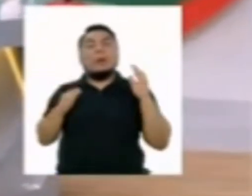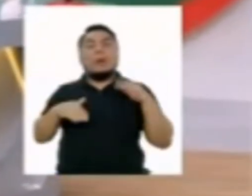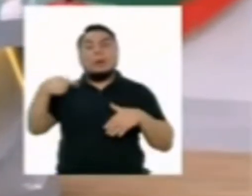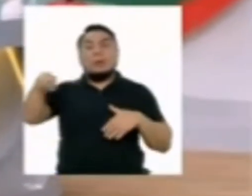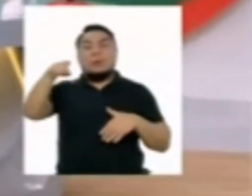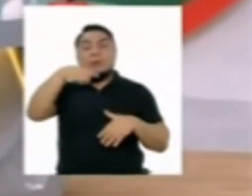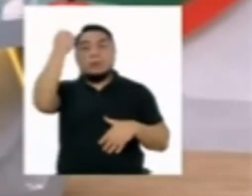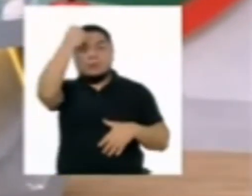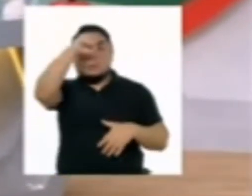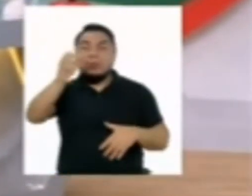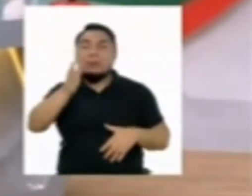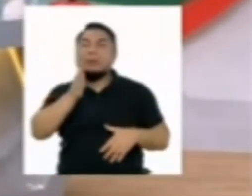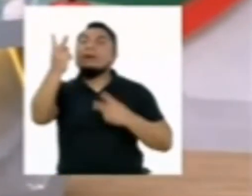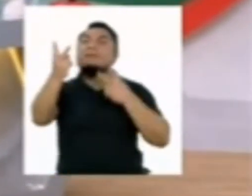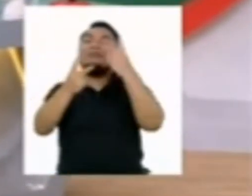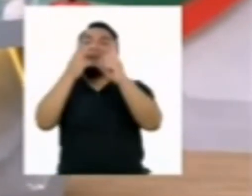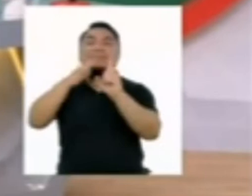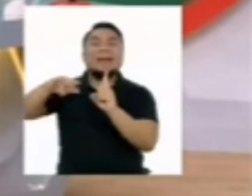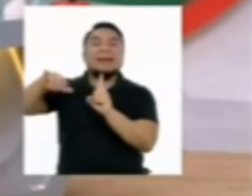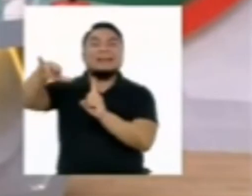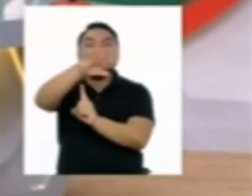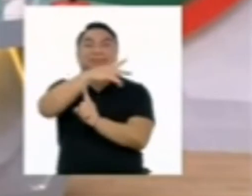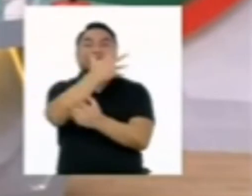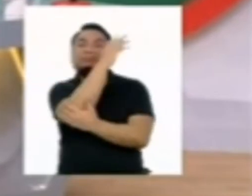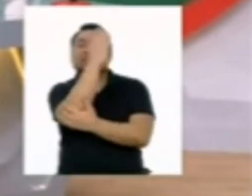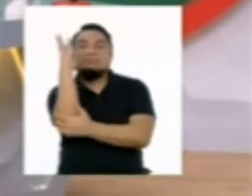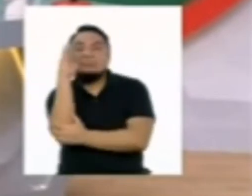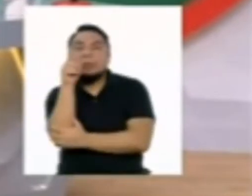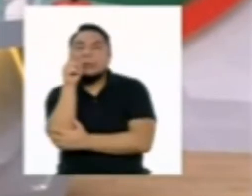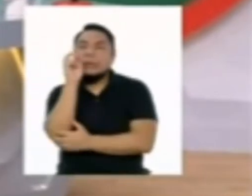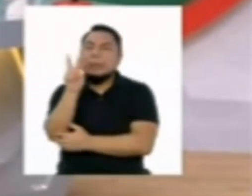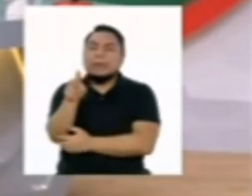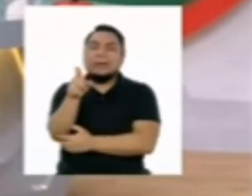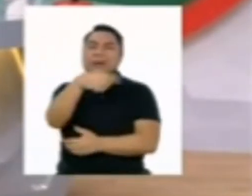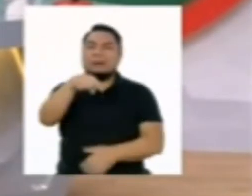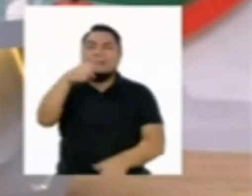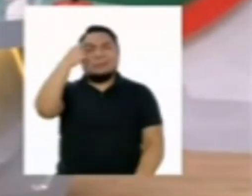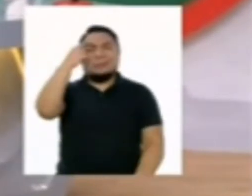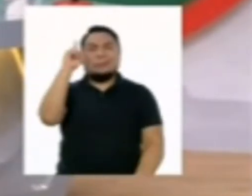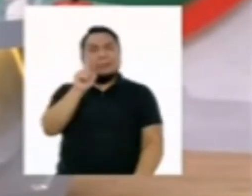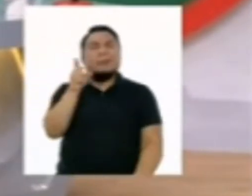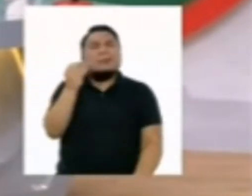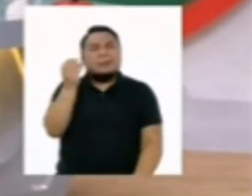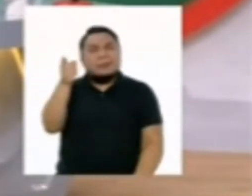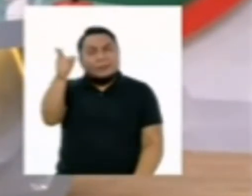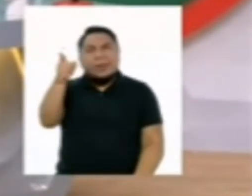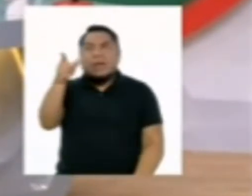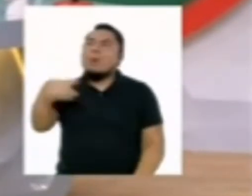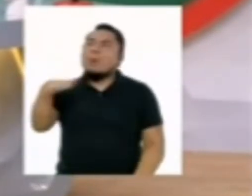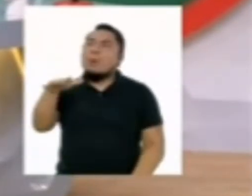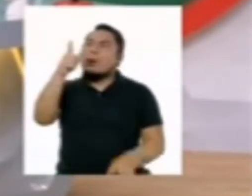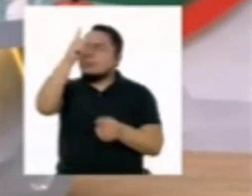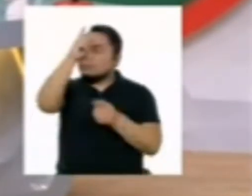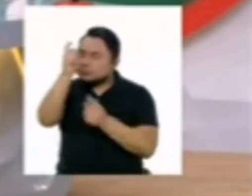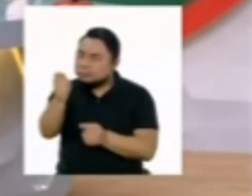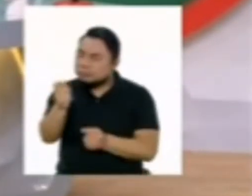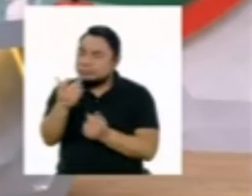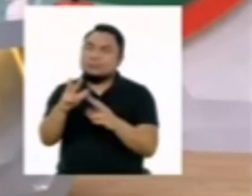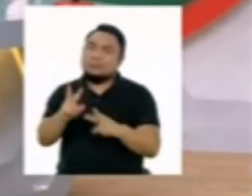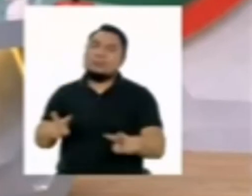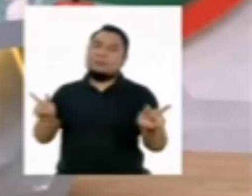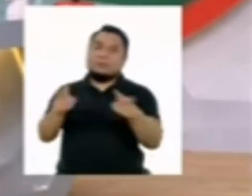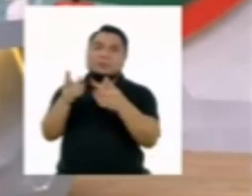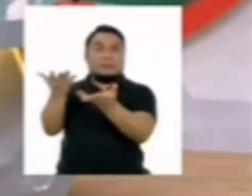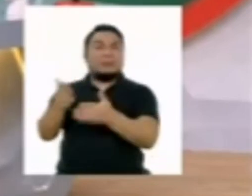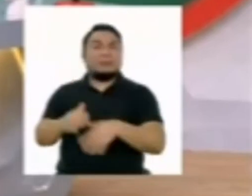cuando viajamos y visitamos la naturaleza, no somos conscientes que estamos en un lugar al que le debemos un montón. Voy a volver